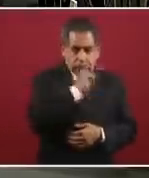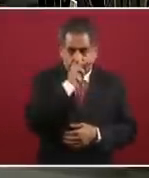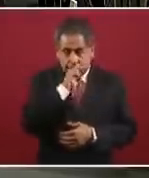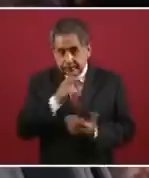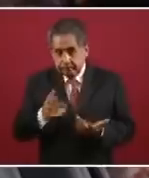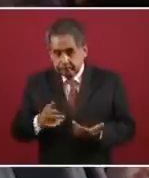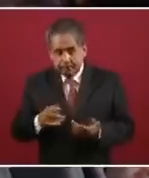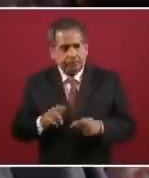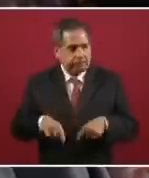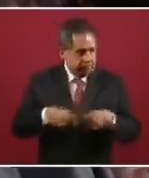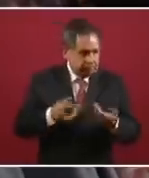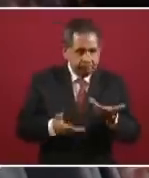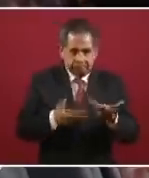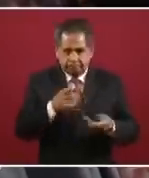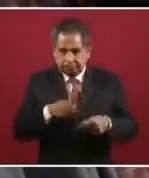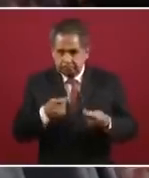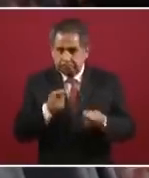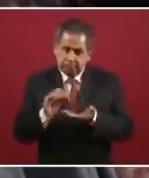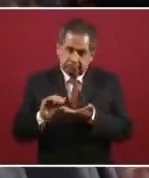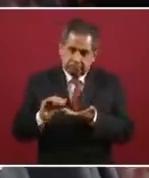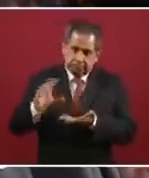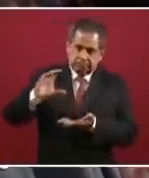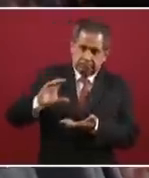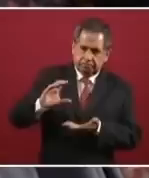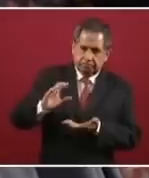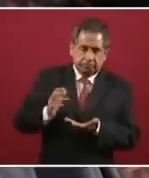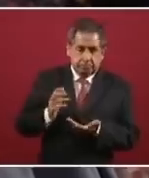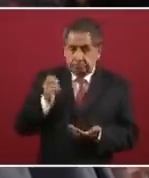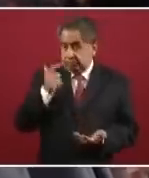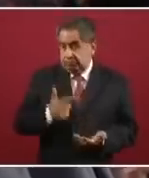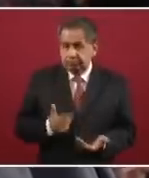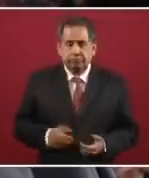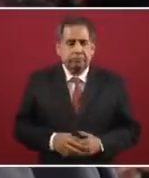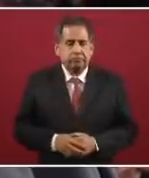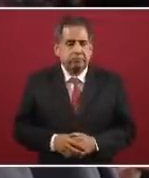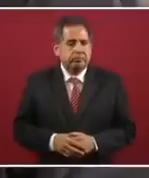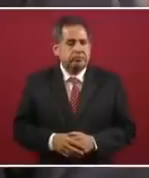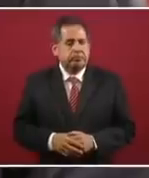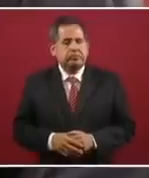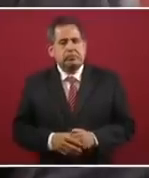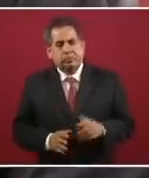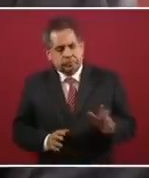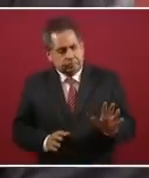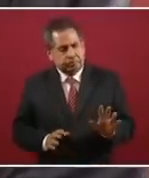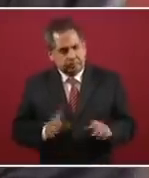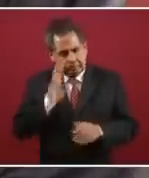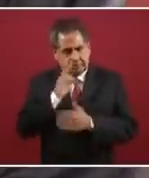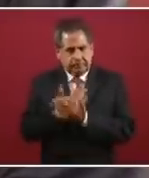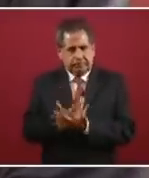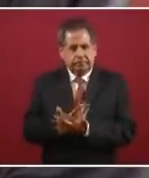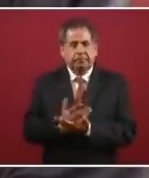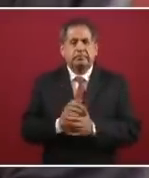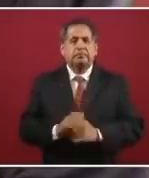¿Habrá flexibilidad para aumentar esos recursos? Pues vamos a esperar a que